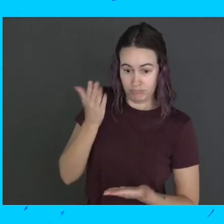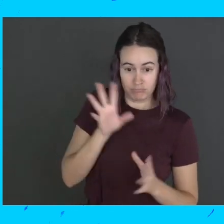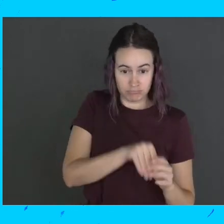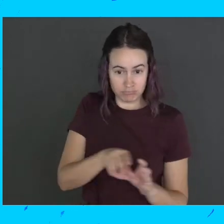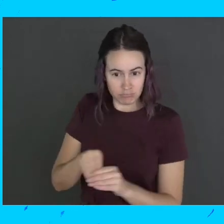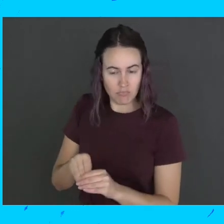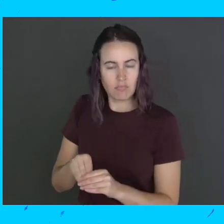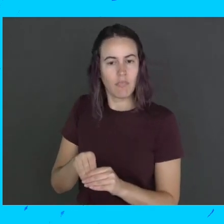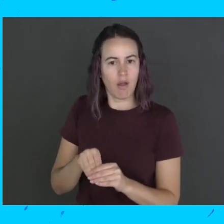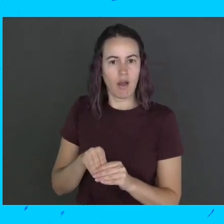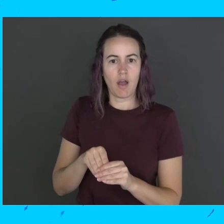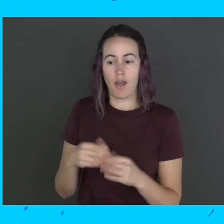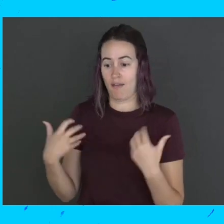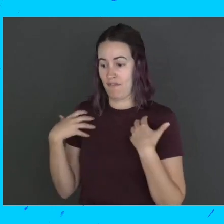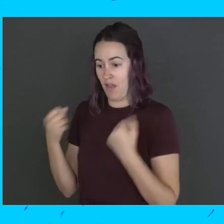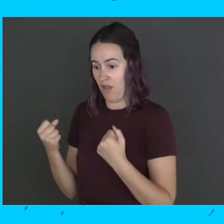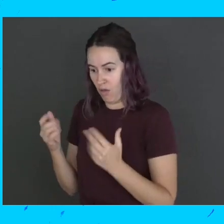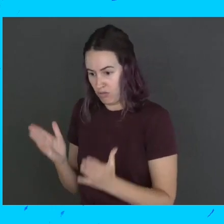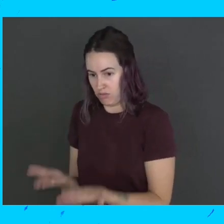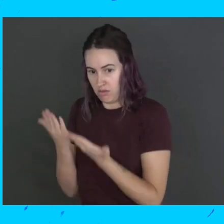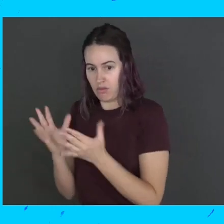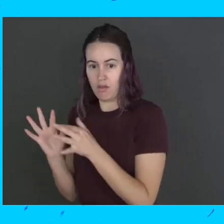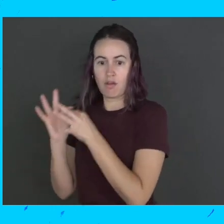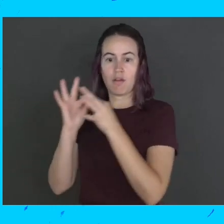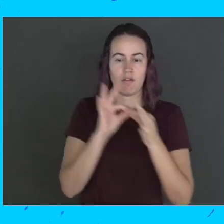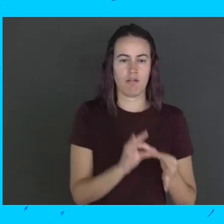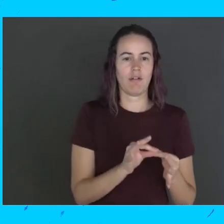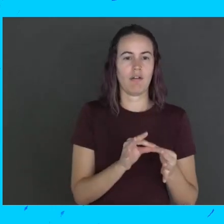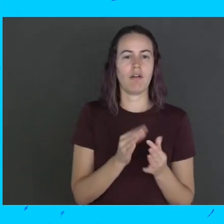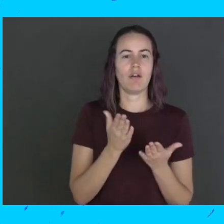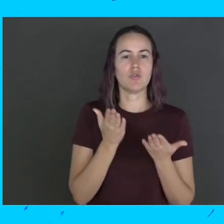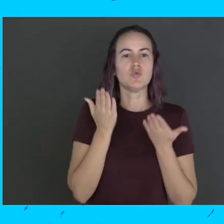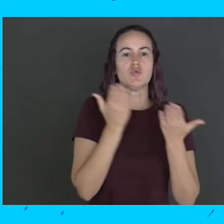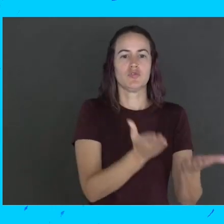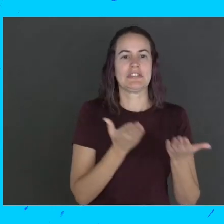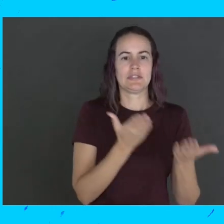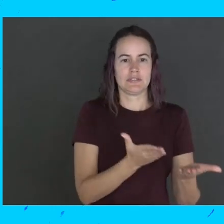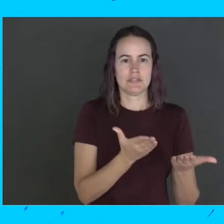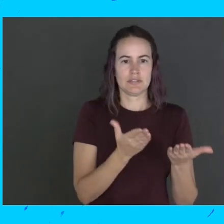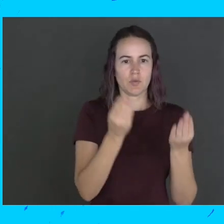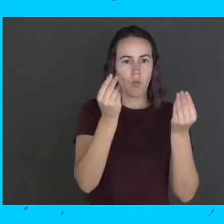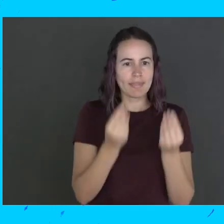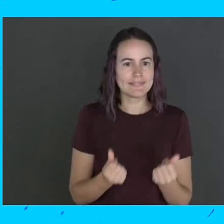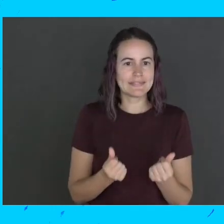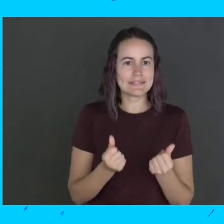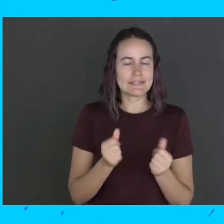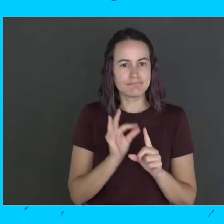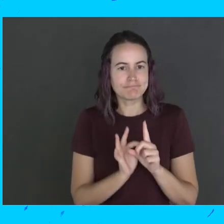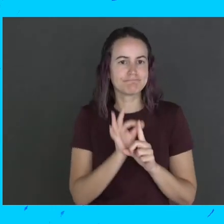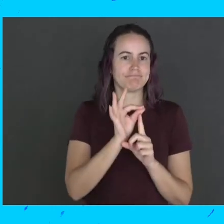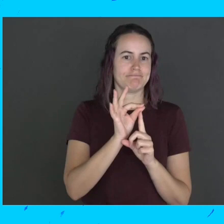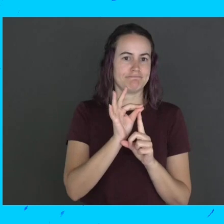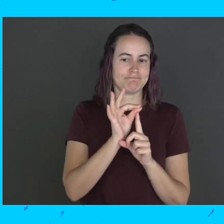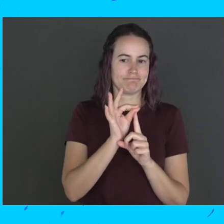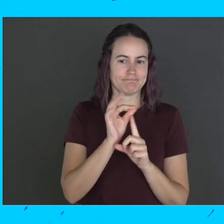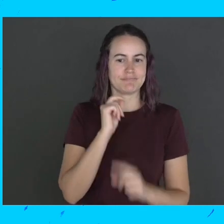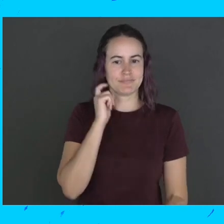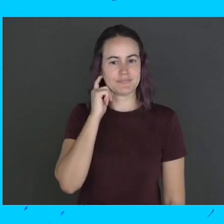mejorando las habilidades de los jóvenes y las capacidades a medida que los jóvenes enfrentan problemas de salud que